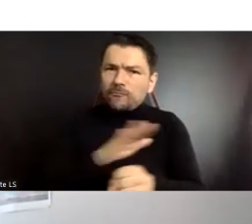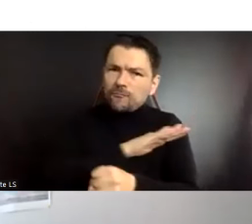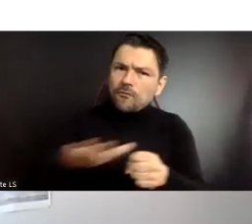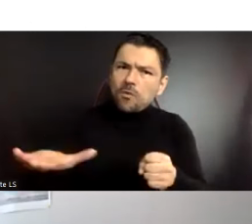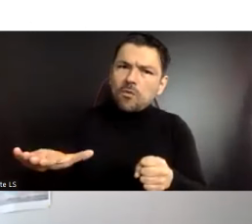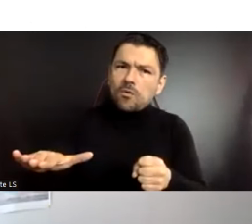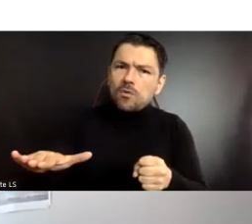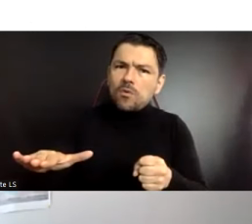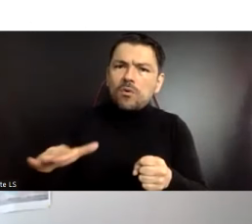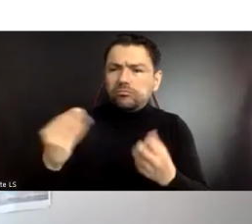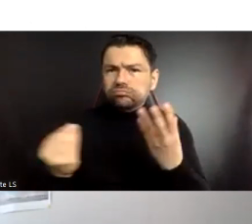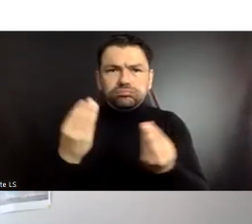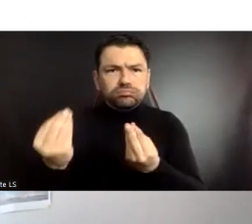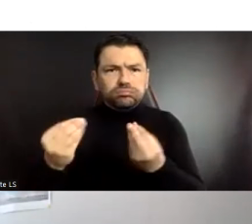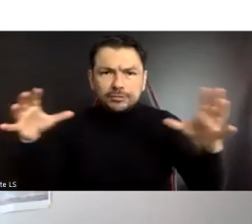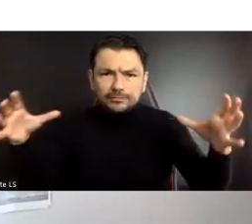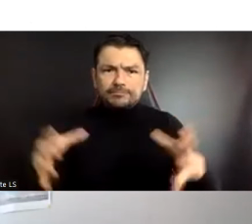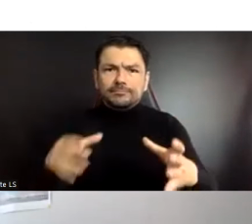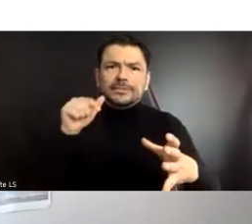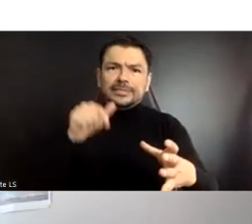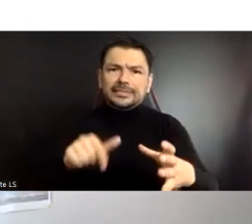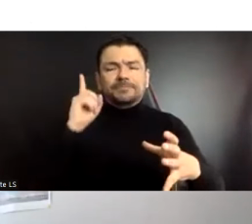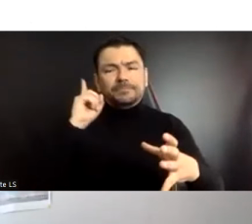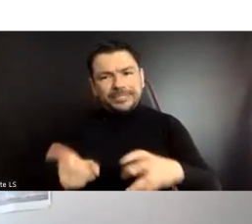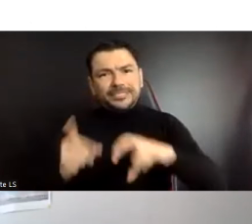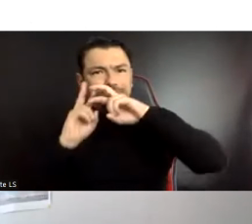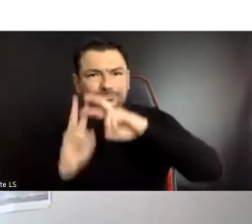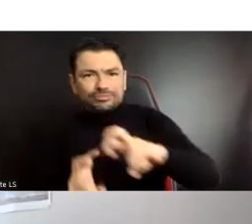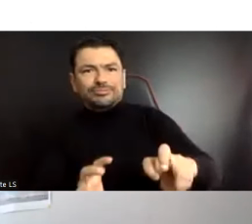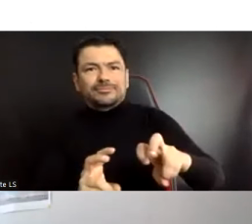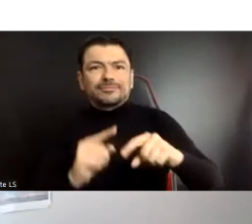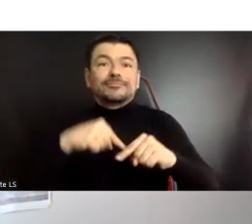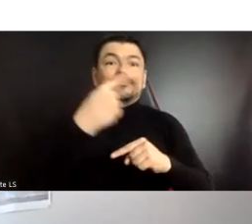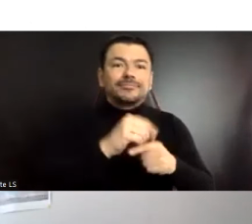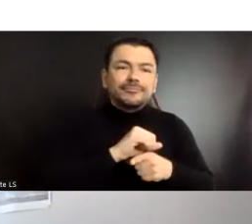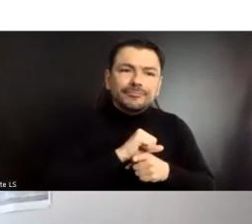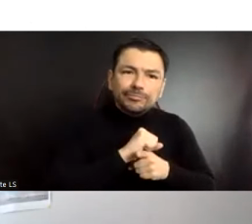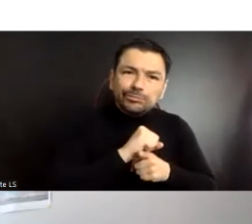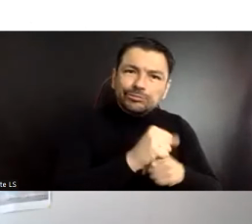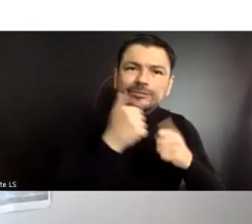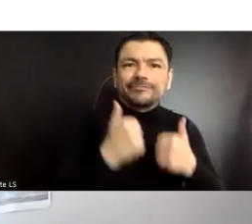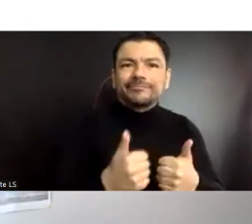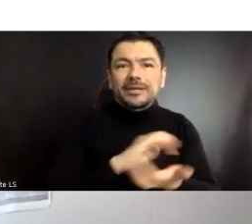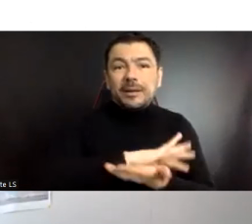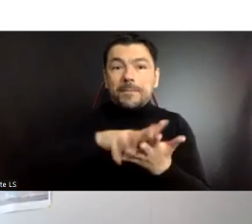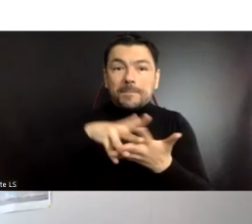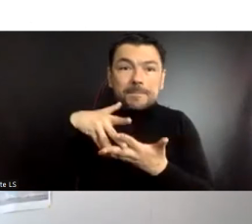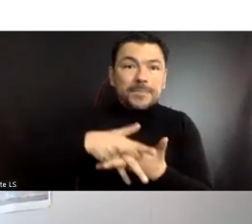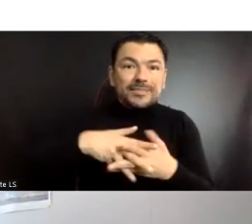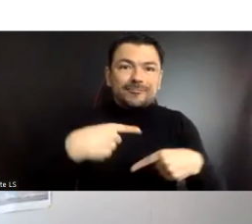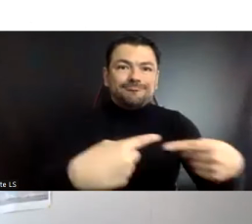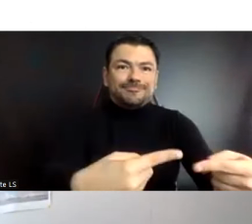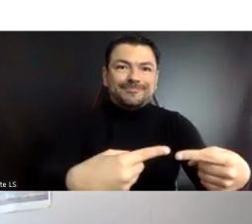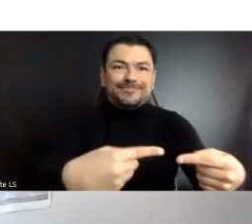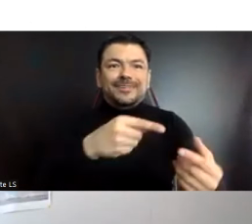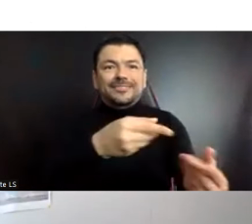los actores, ciertamente a la academia, para poder implementar esta agenda y generar la evidencia muy necesaria para poderla transferir dentro de